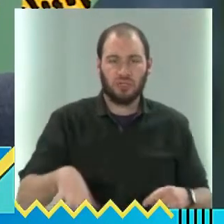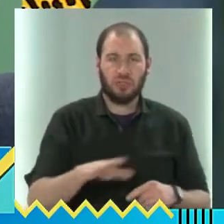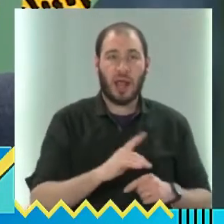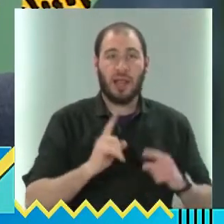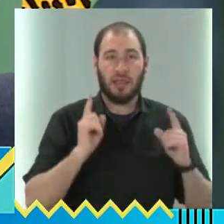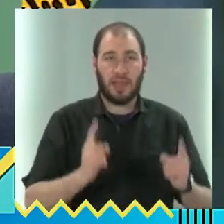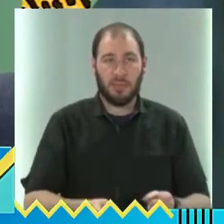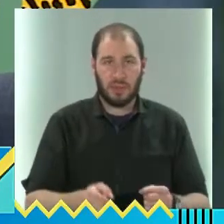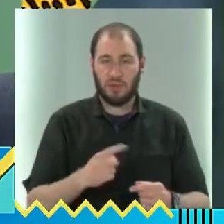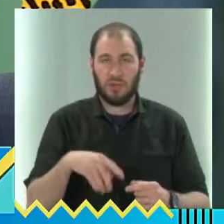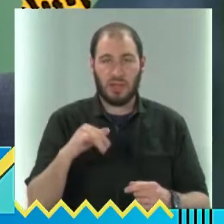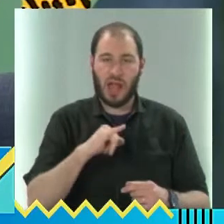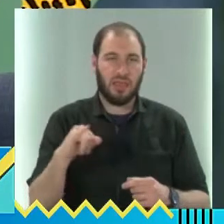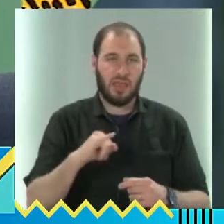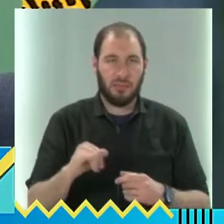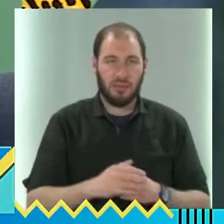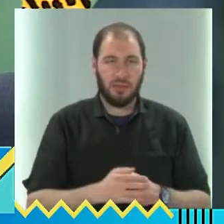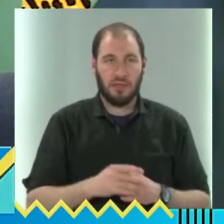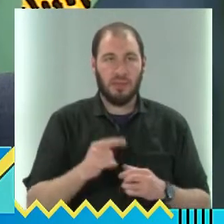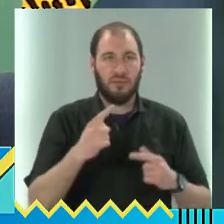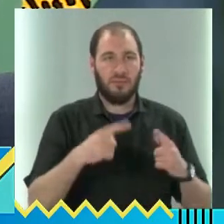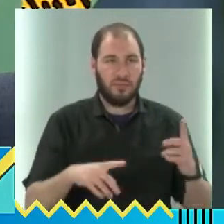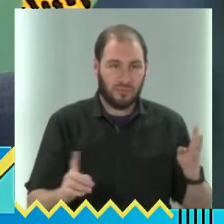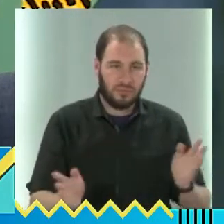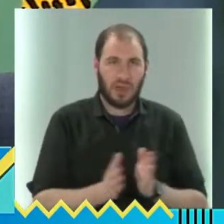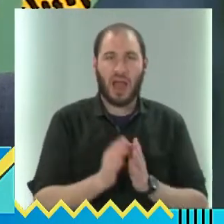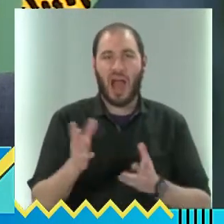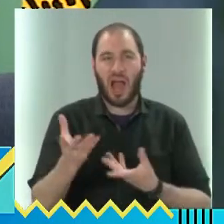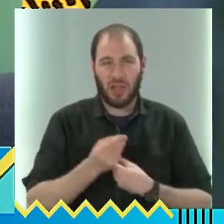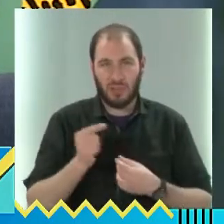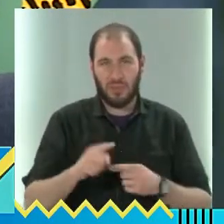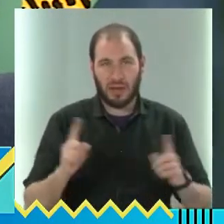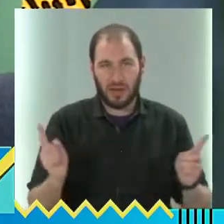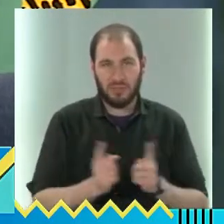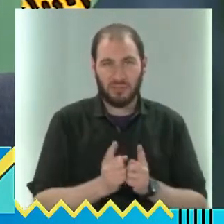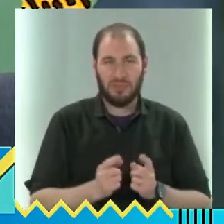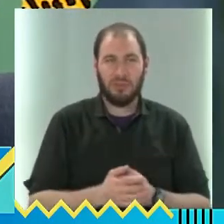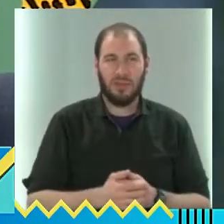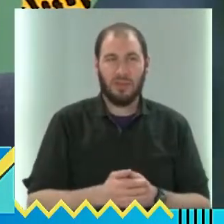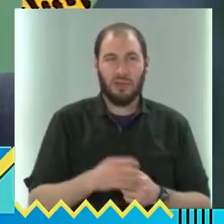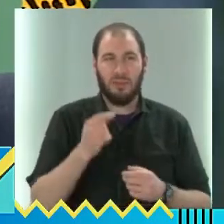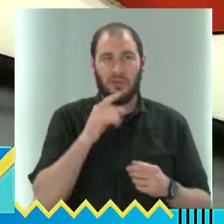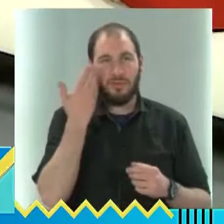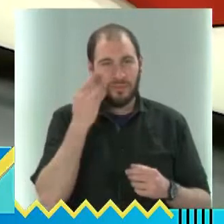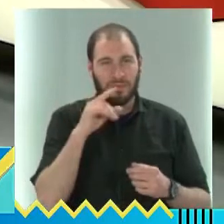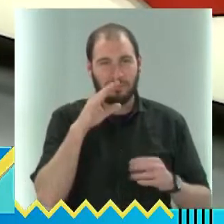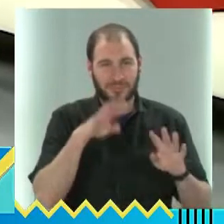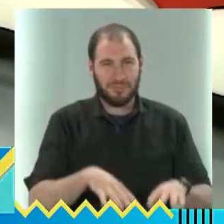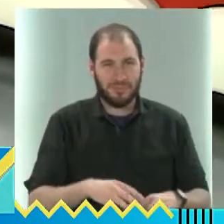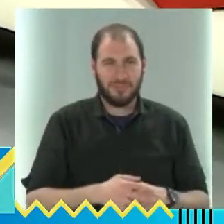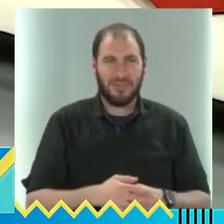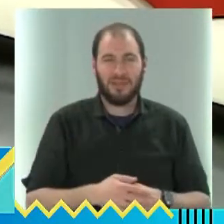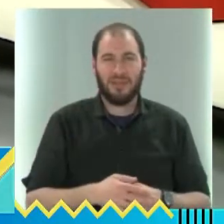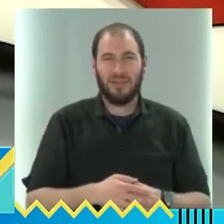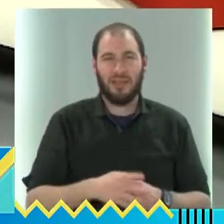también consideramos que es negativa. No sé si entra Bien, todo a ver, eso. Ayúdame vos a hacer el resumen. Pero, si no, escribimoslo en Facebook.